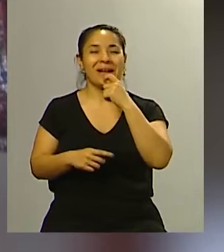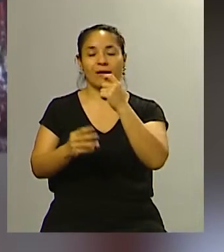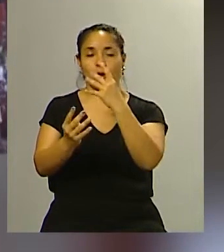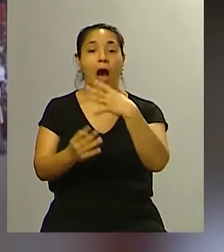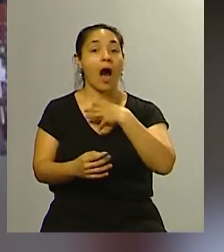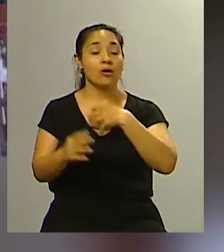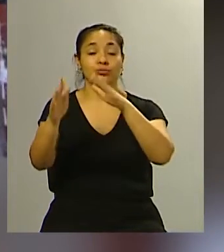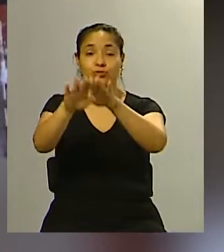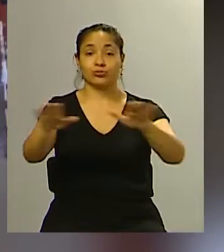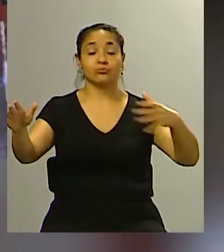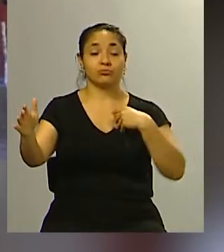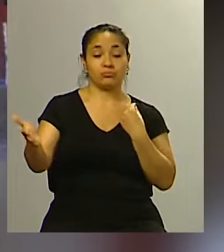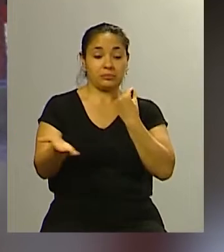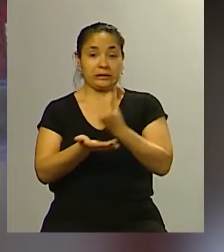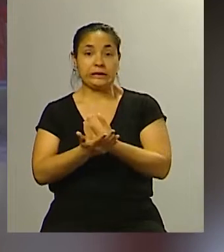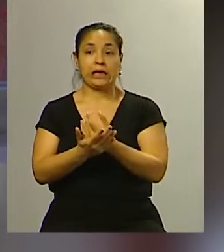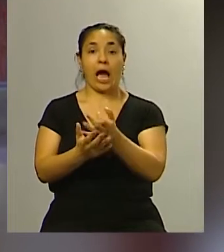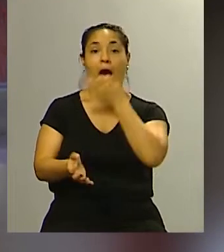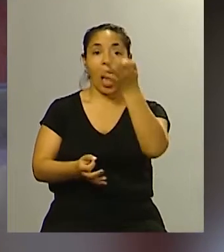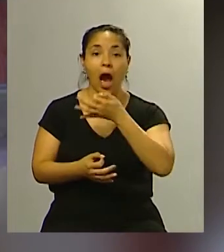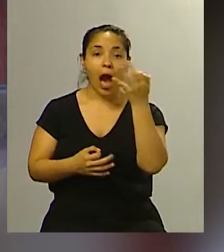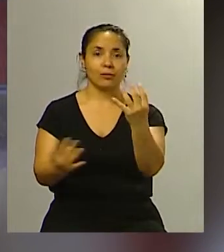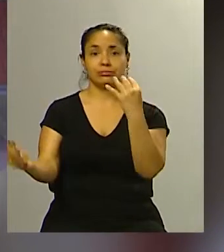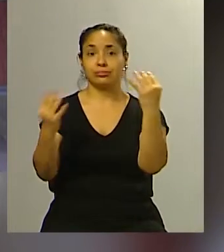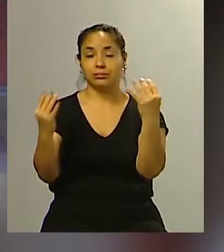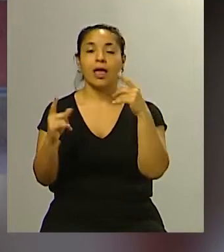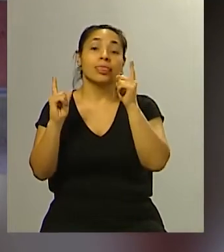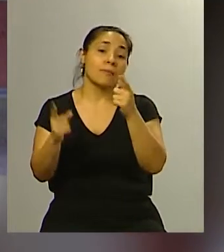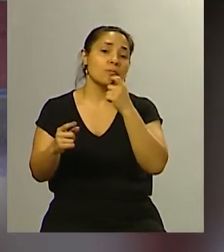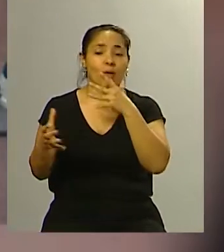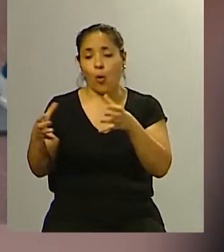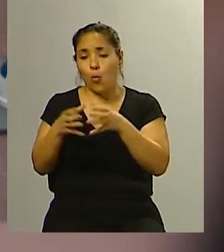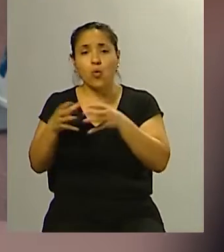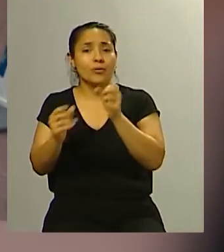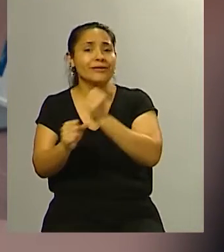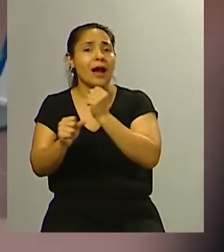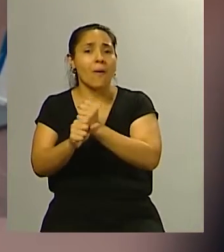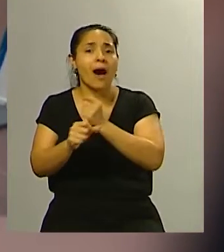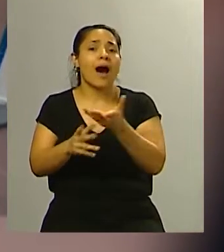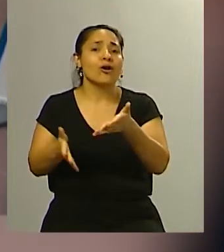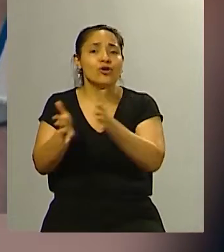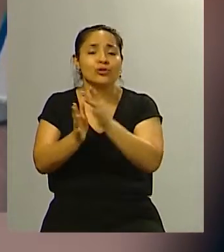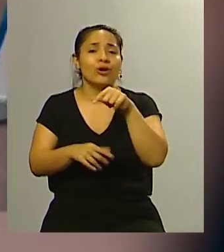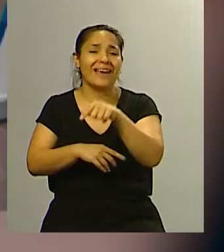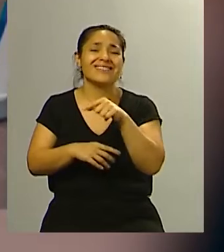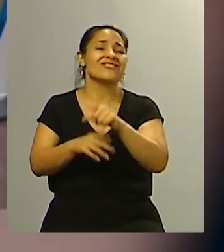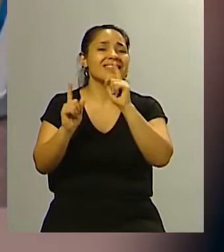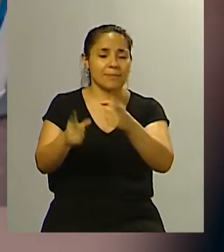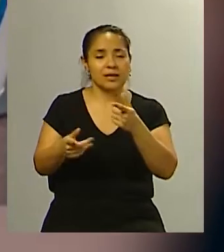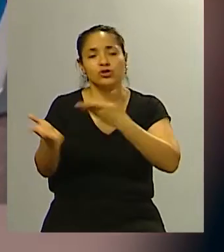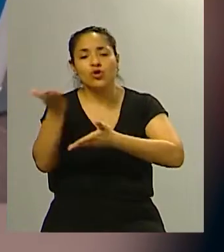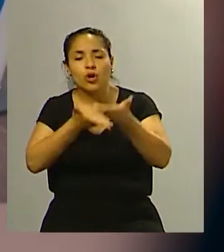los trabajos en equipo. Entonces, el tiempo en la escuela es un tiempo muy valioso. Sobre todo sociabilizar, ¿no? La